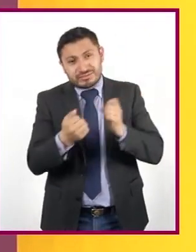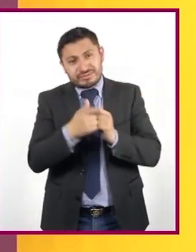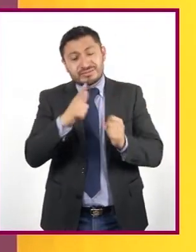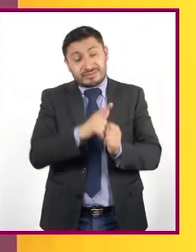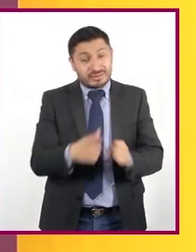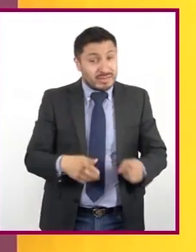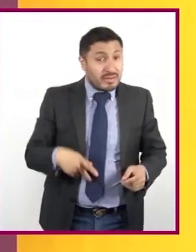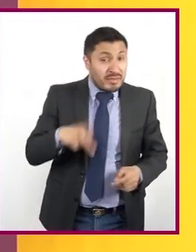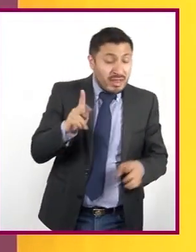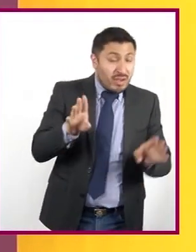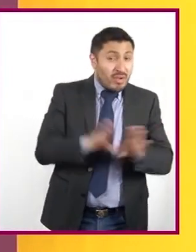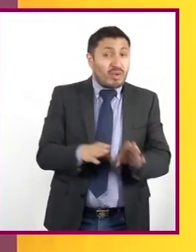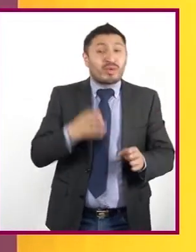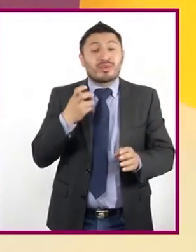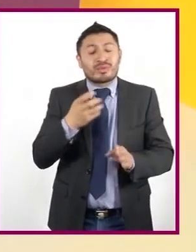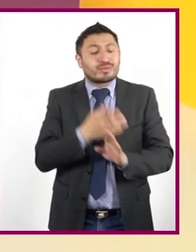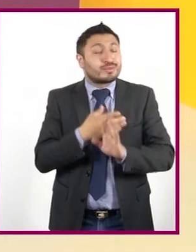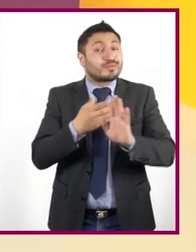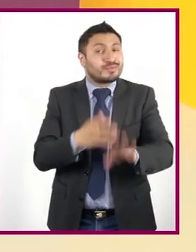¿Cómo podemos prevenir esto?